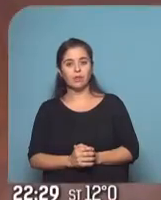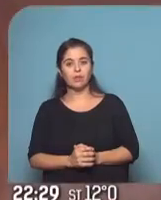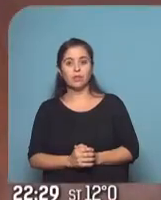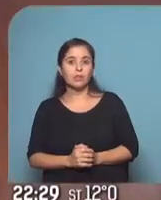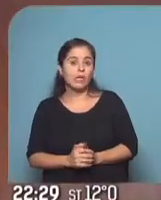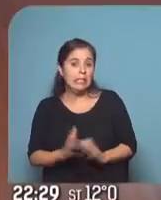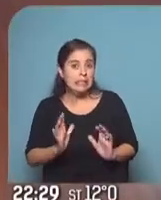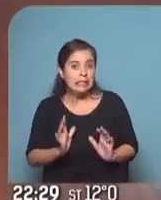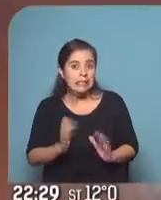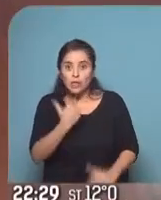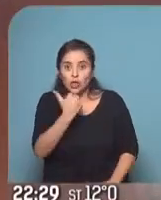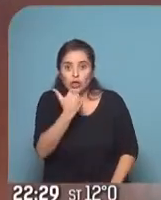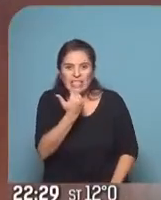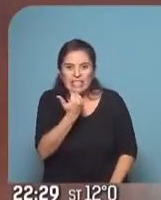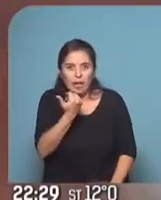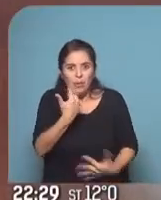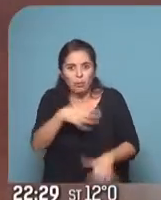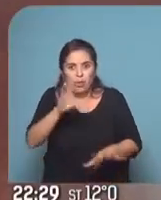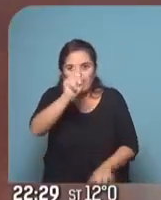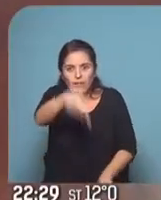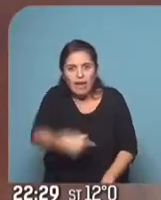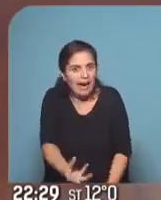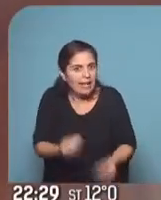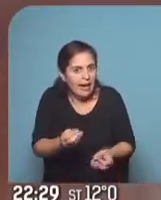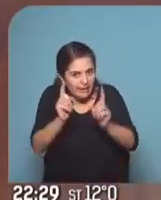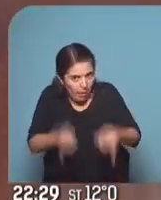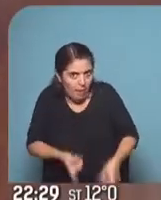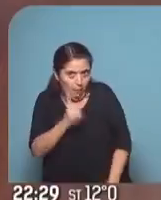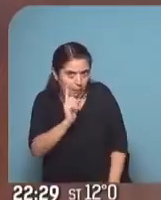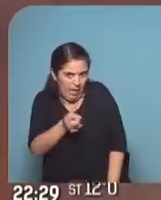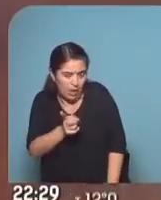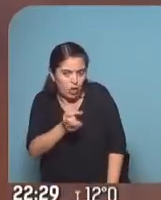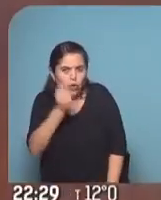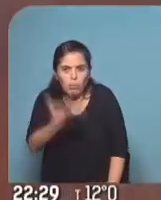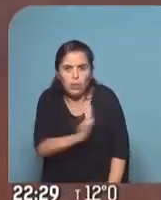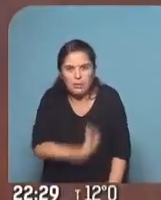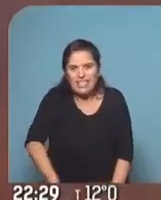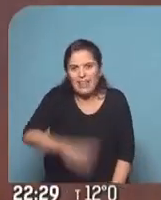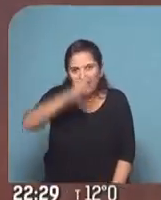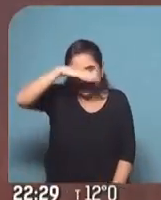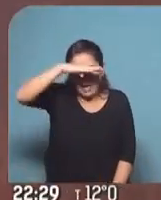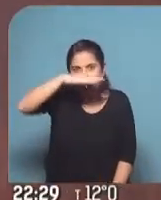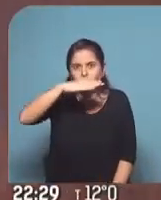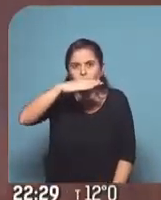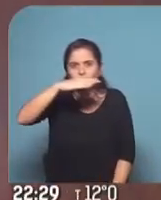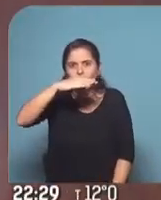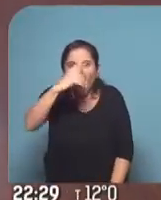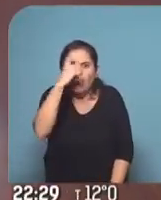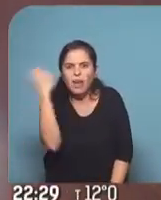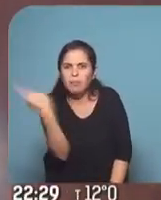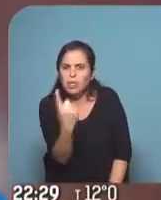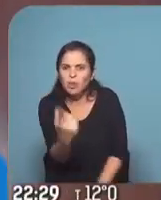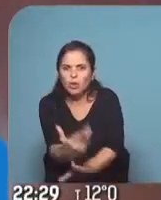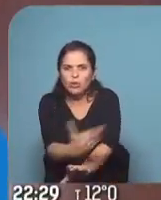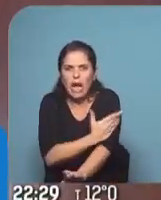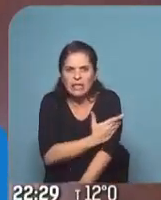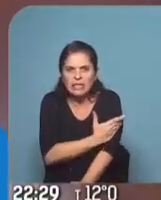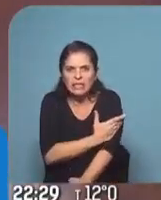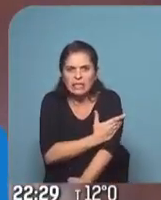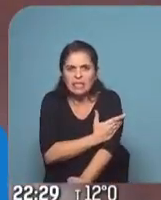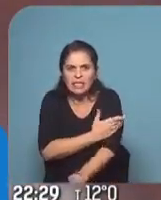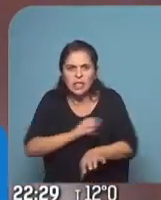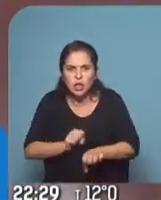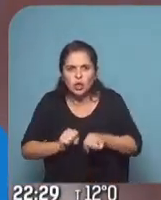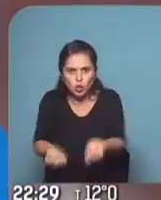Impredecible y peligroso desde el momento en que el mismo presidente de Estados Unidos dice que aborta una operación 10 minutos antes porque pregunta cuántos podrían